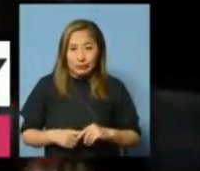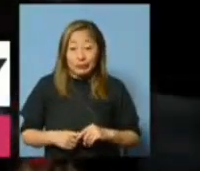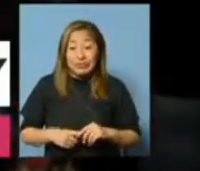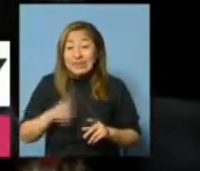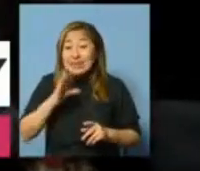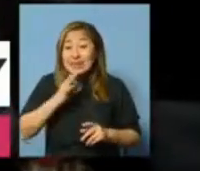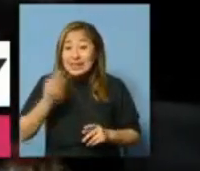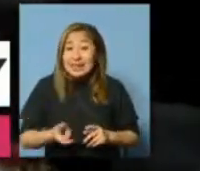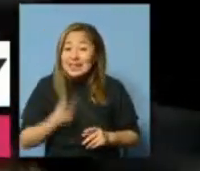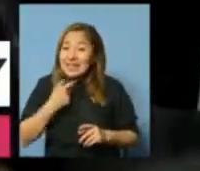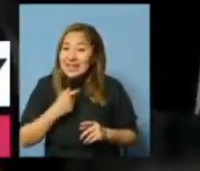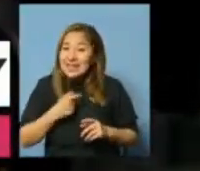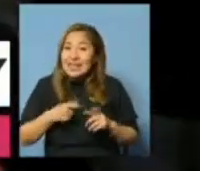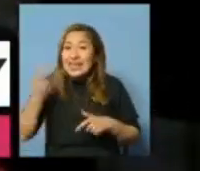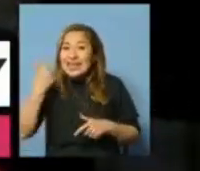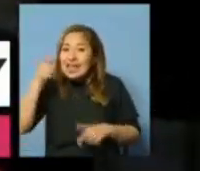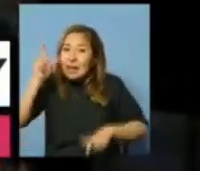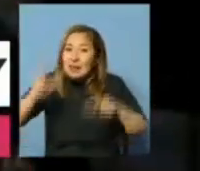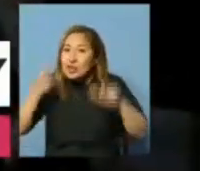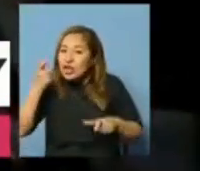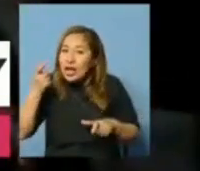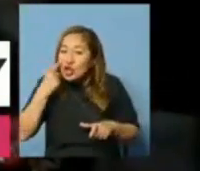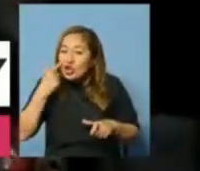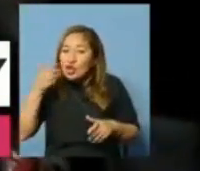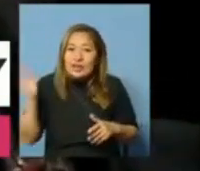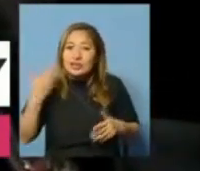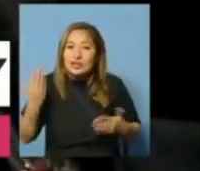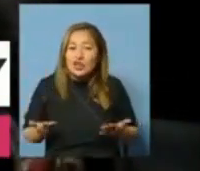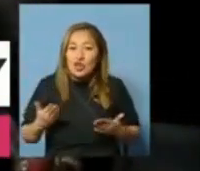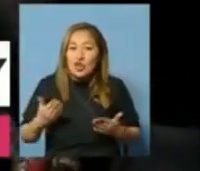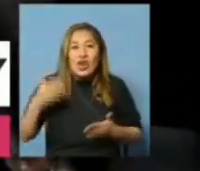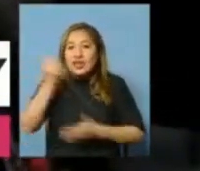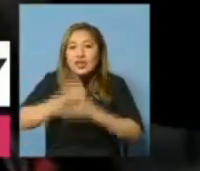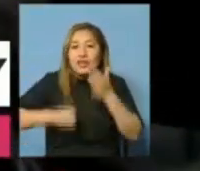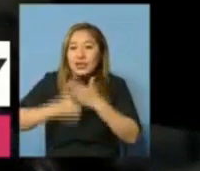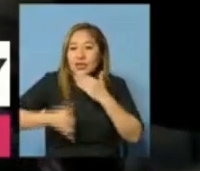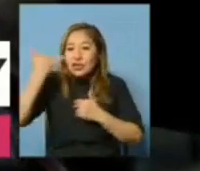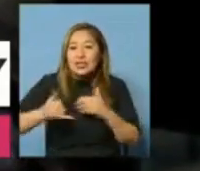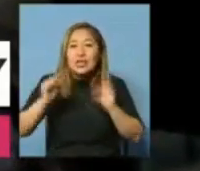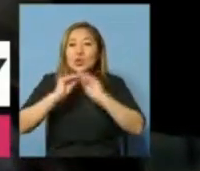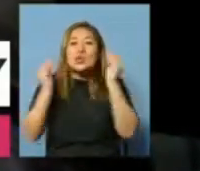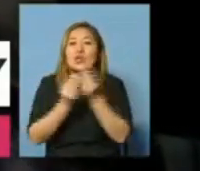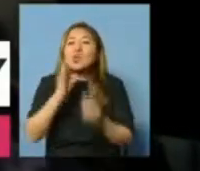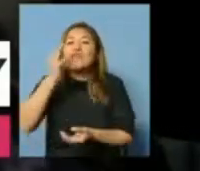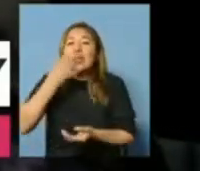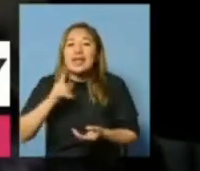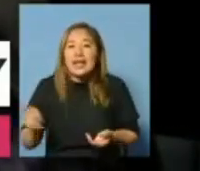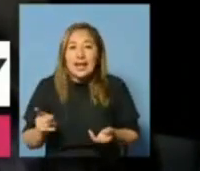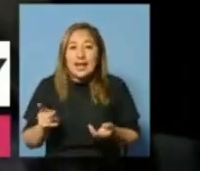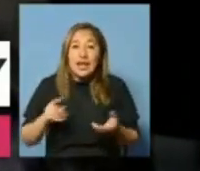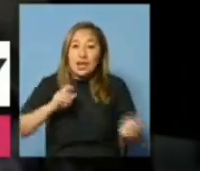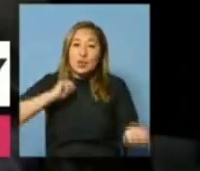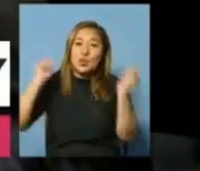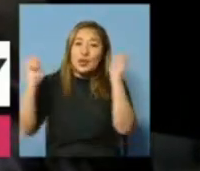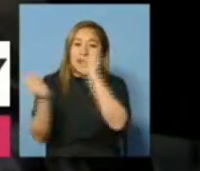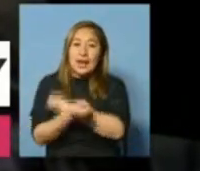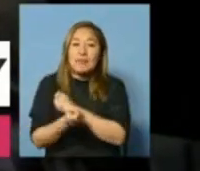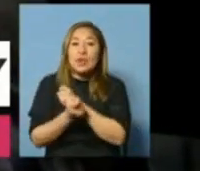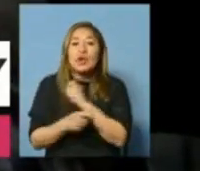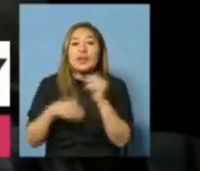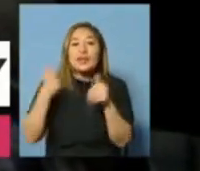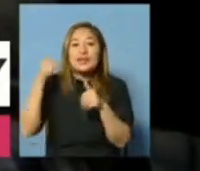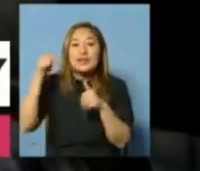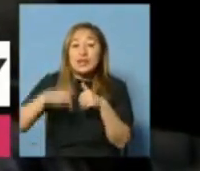y que realmente quiere que la ciudadanía conozca que todo su esfuerzo tiene un resultado real en una transformación que se está haciendo